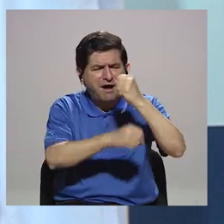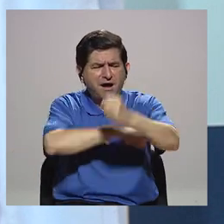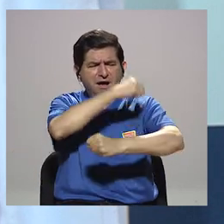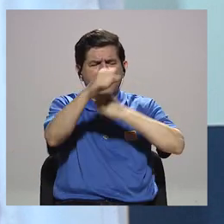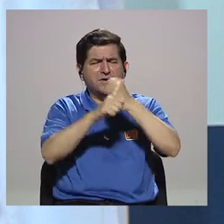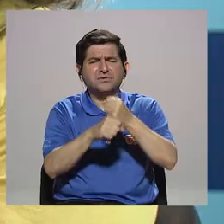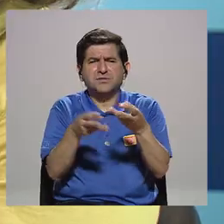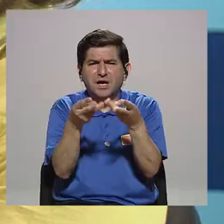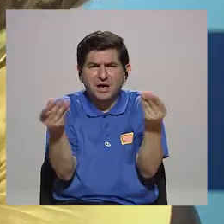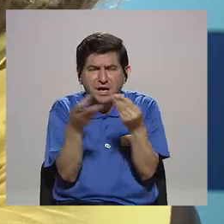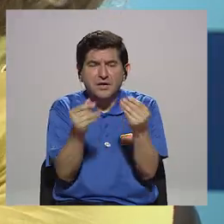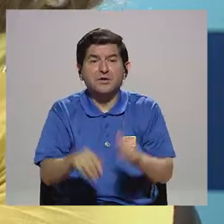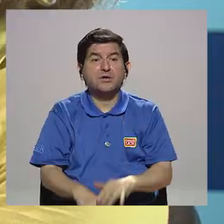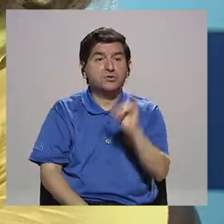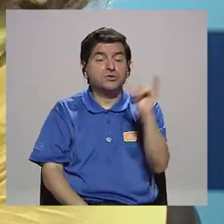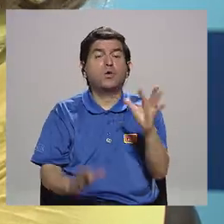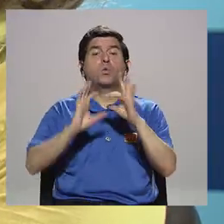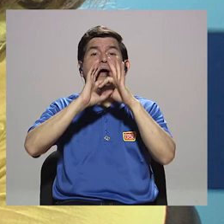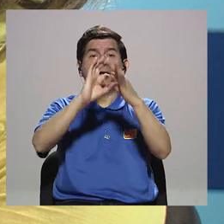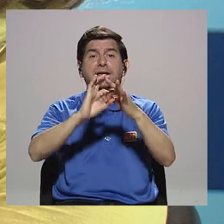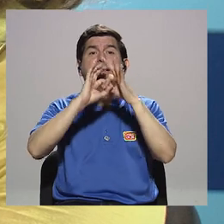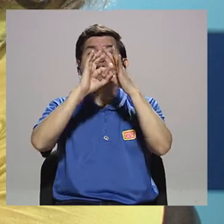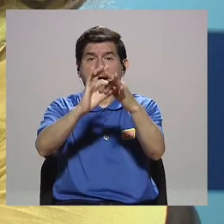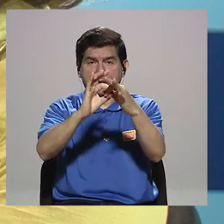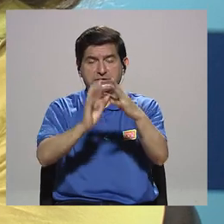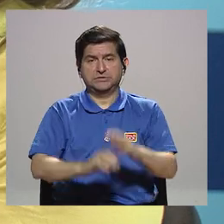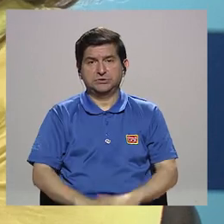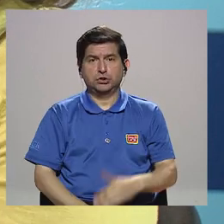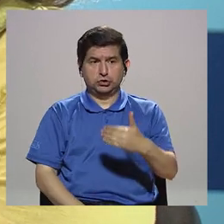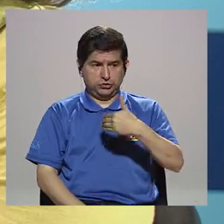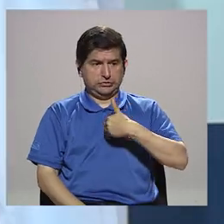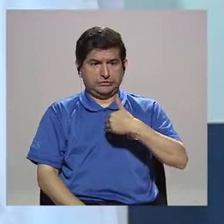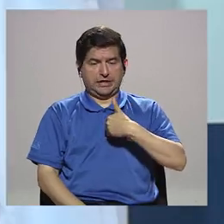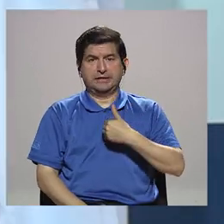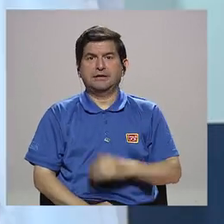depende producir. Depende de cuándo la haya Entonces adquirido. También hay una relación